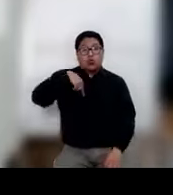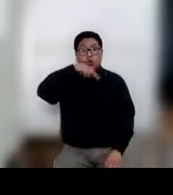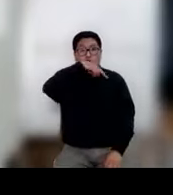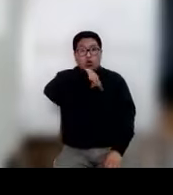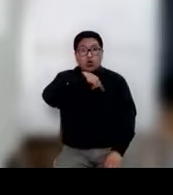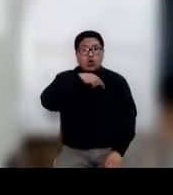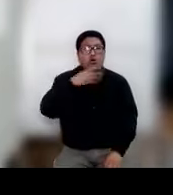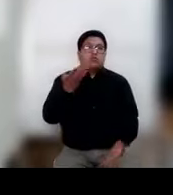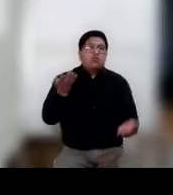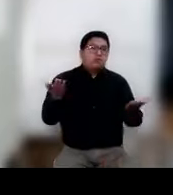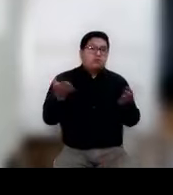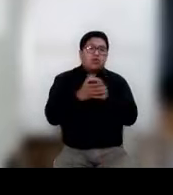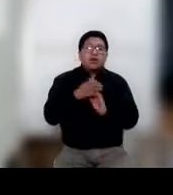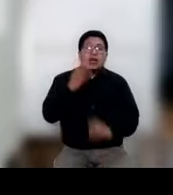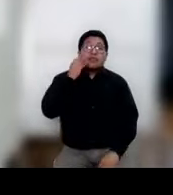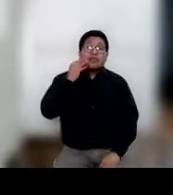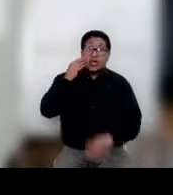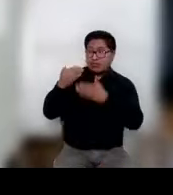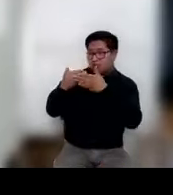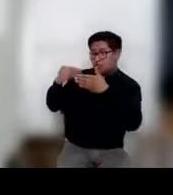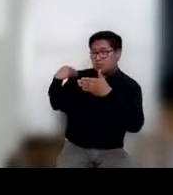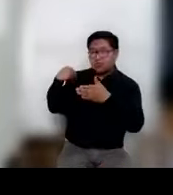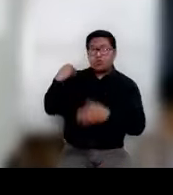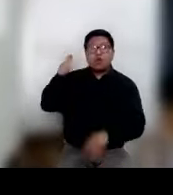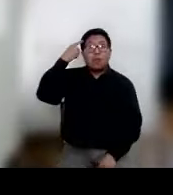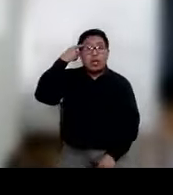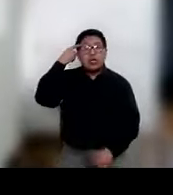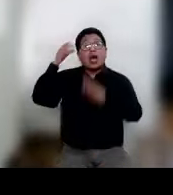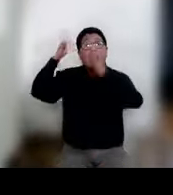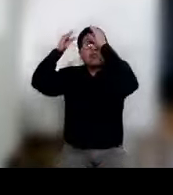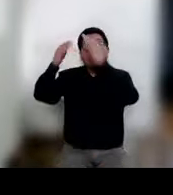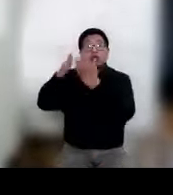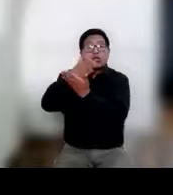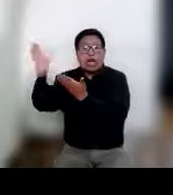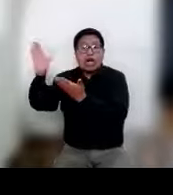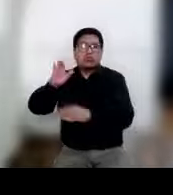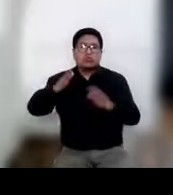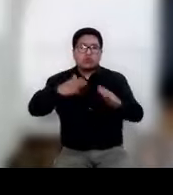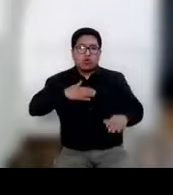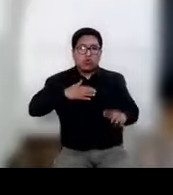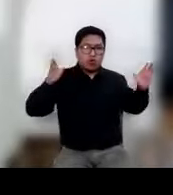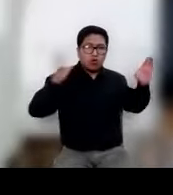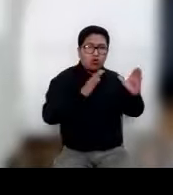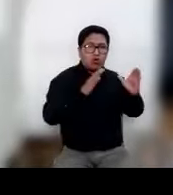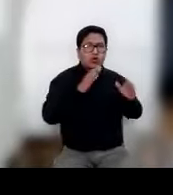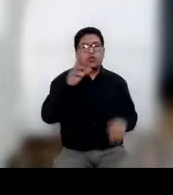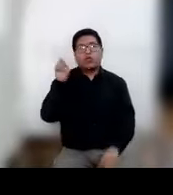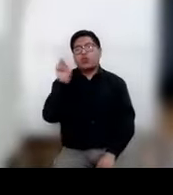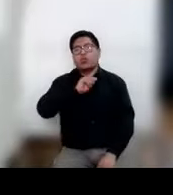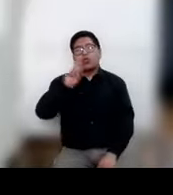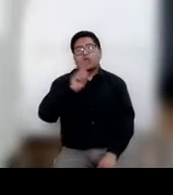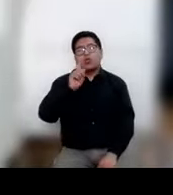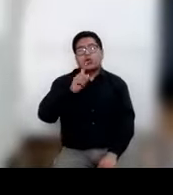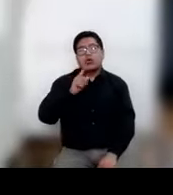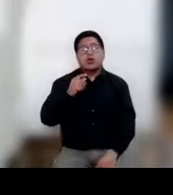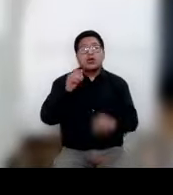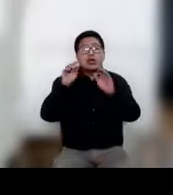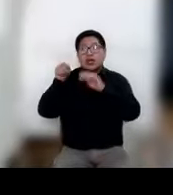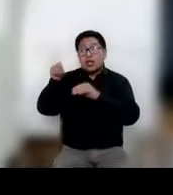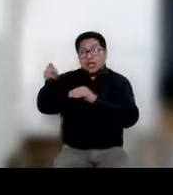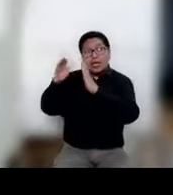través de estas experiencias reemplazar al profesor sino más bien en función a las materias o al contenido de